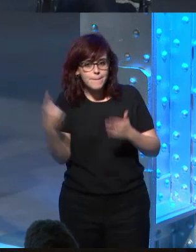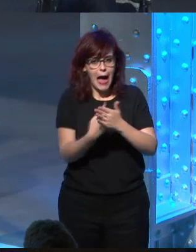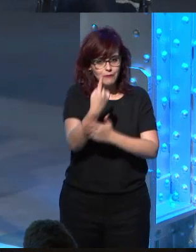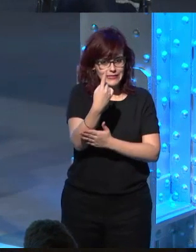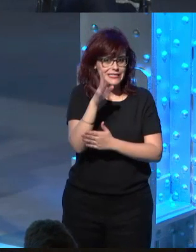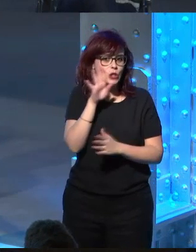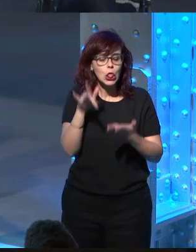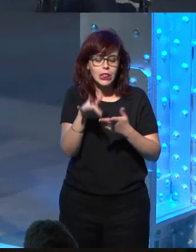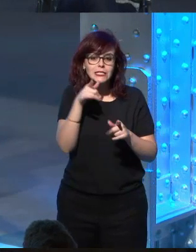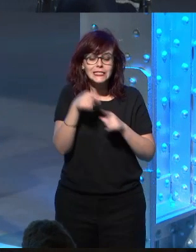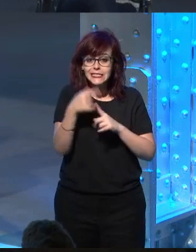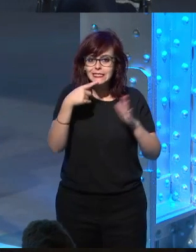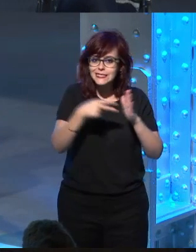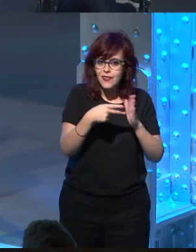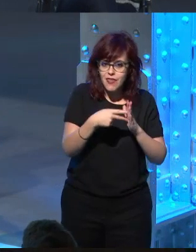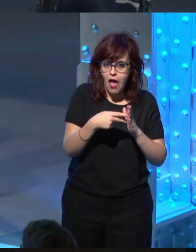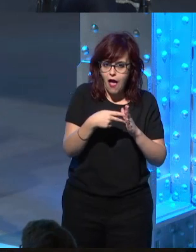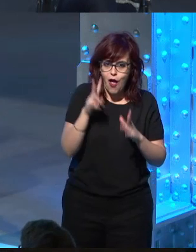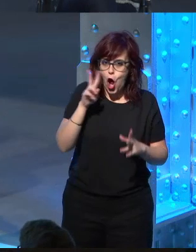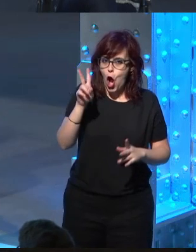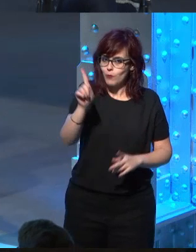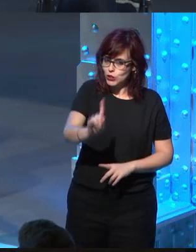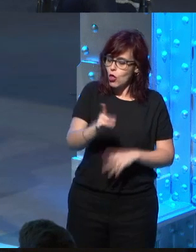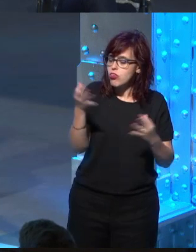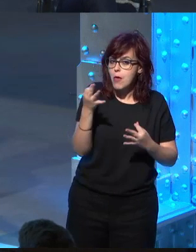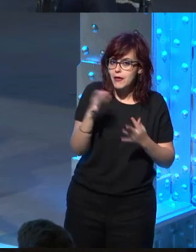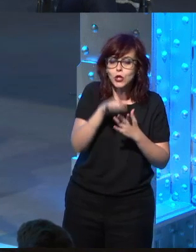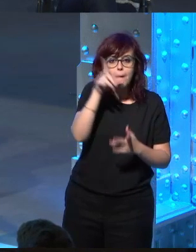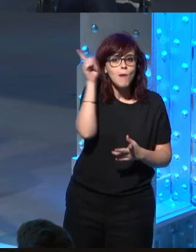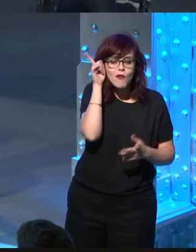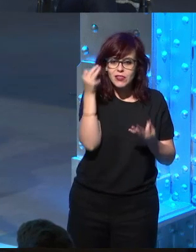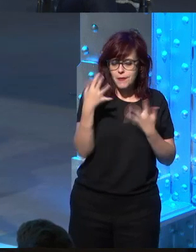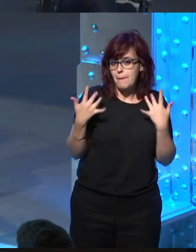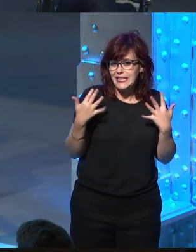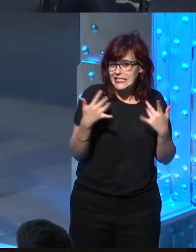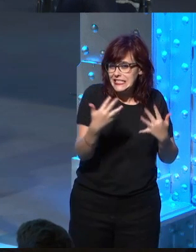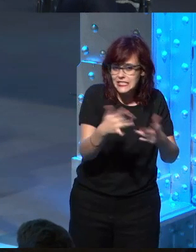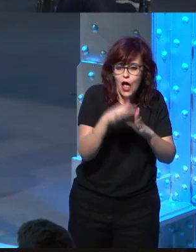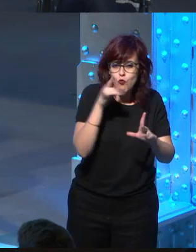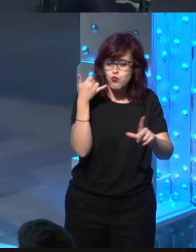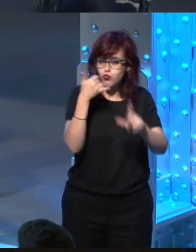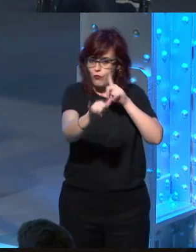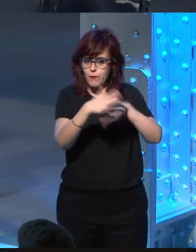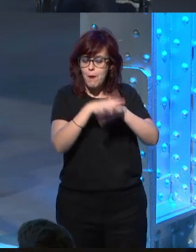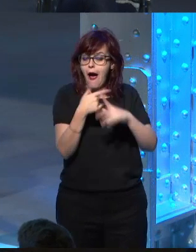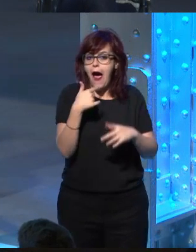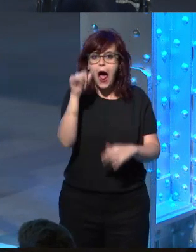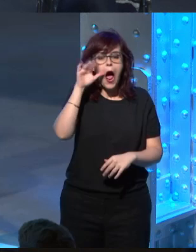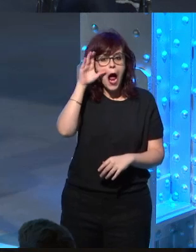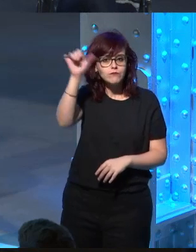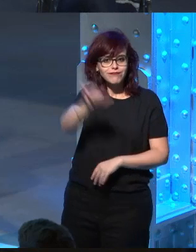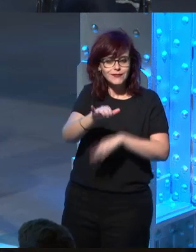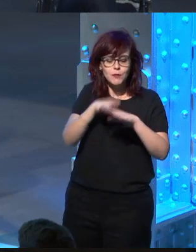visto el vídeo de Siria, aparte de coger el móvil para tuitear las preguntas, os lo buscáis en YouTube así rápidamente para atender a la charla, lo guardéis